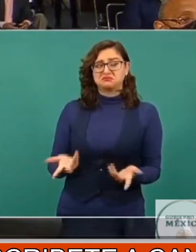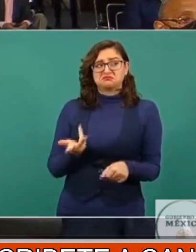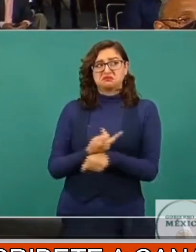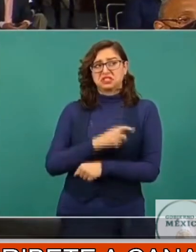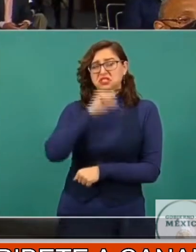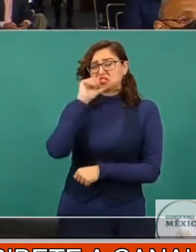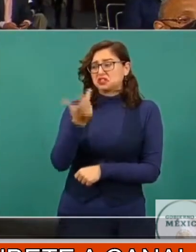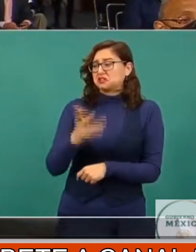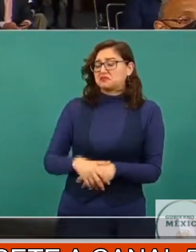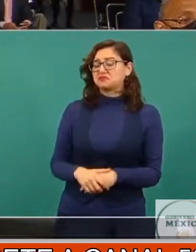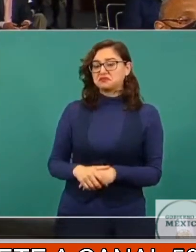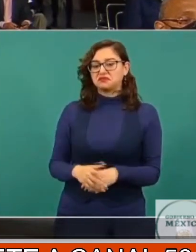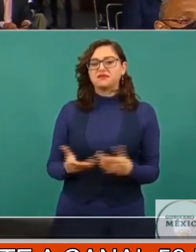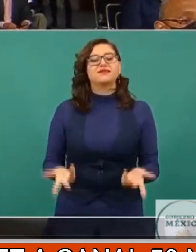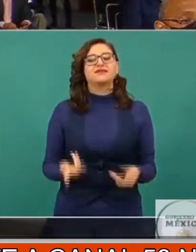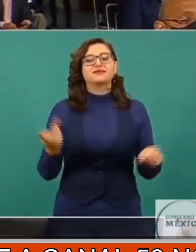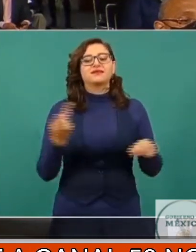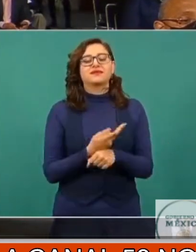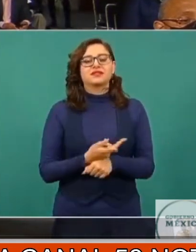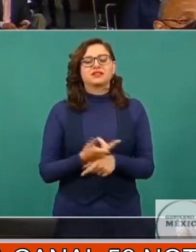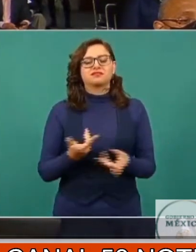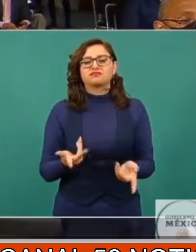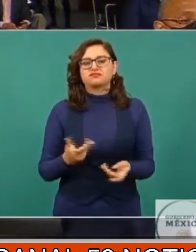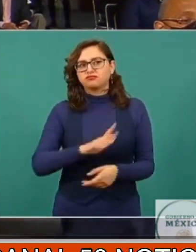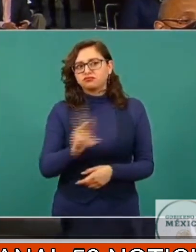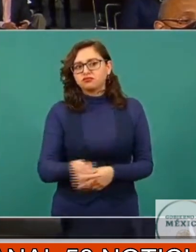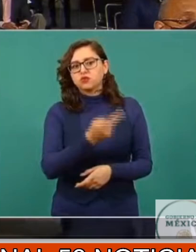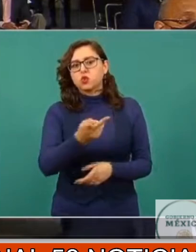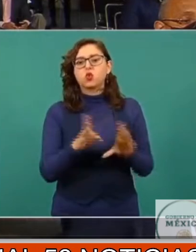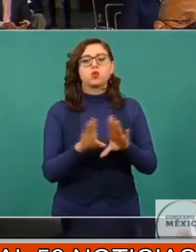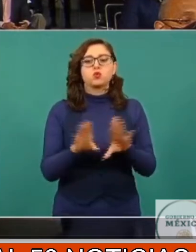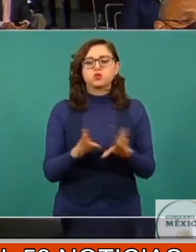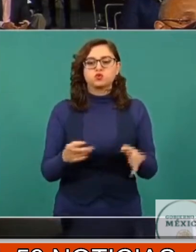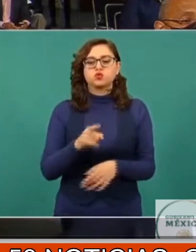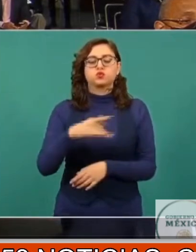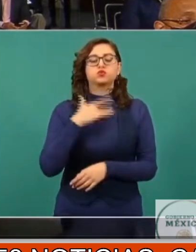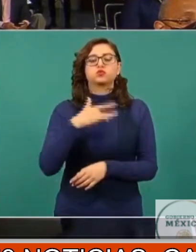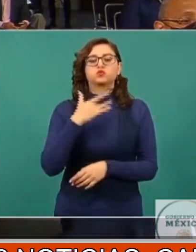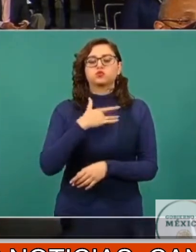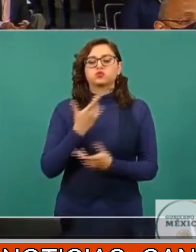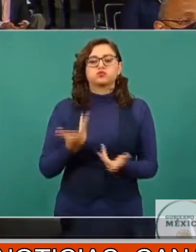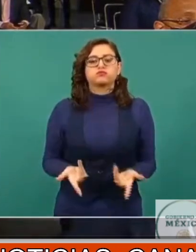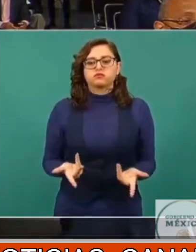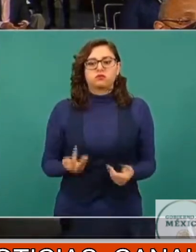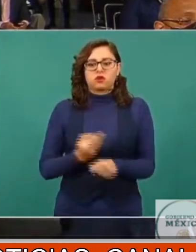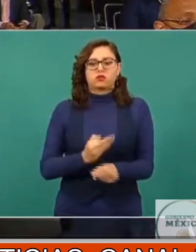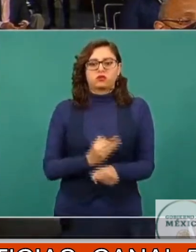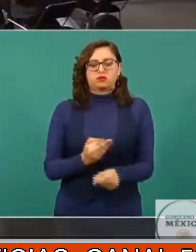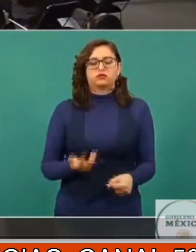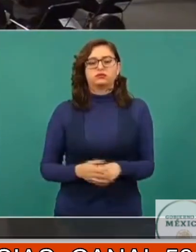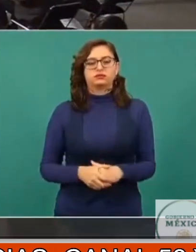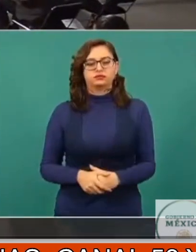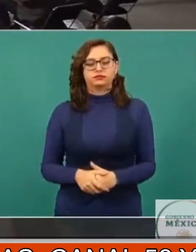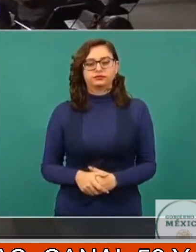pasado. De hecho, la semana pasada se habló de una actualización sobre esta demanda y pues en qué situación está actualmente.